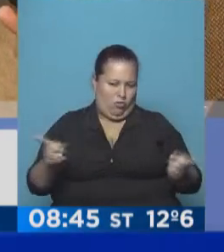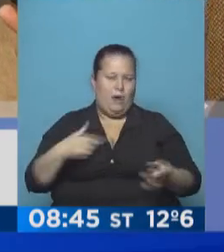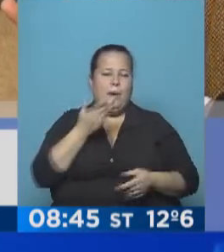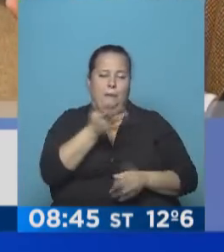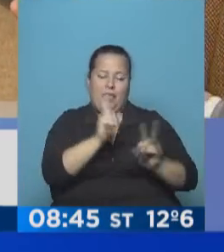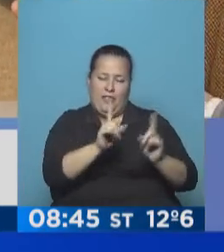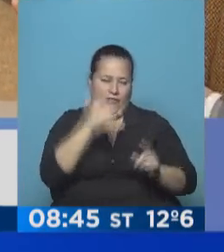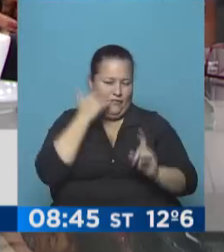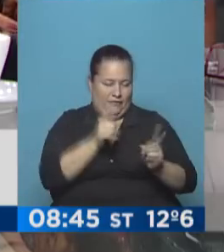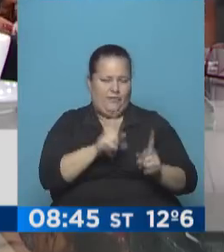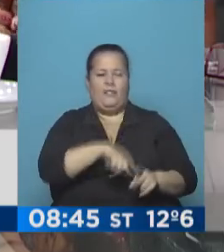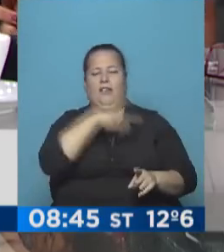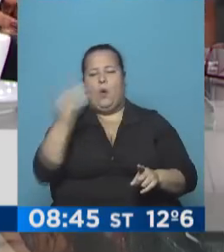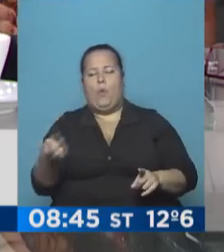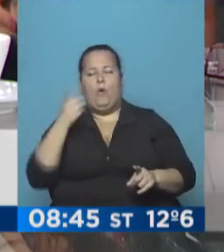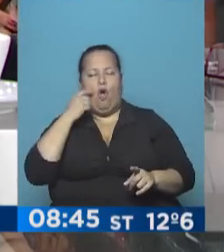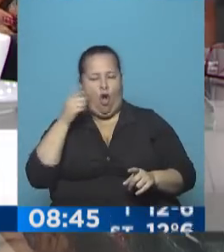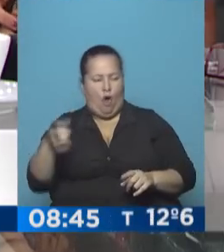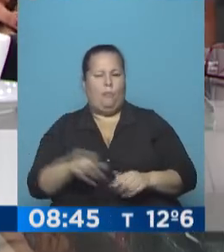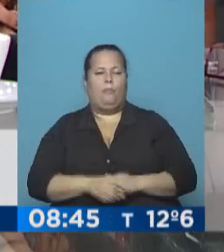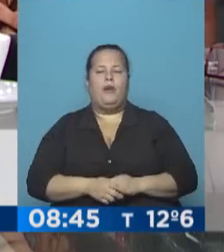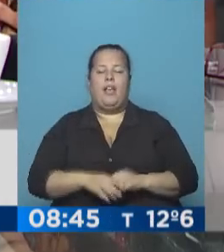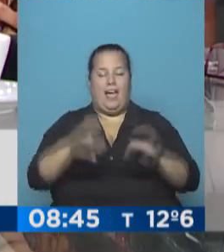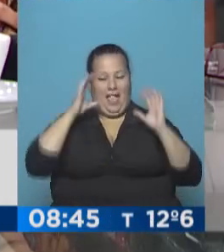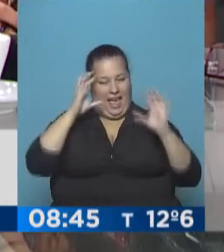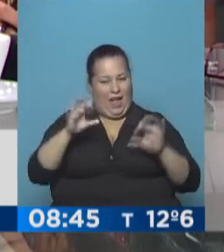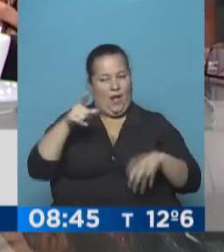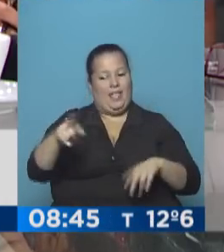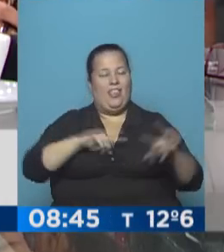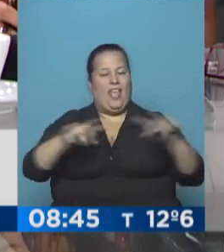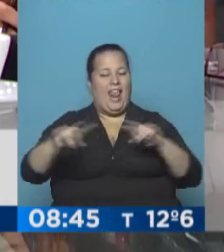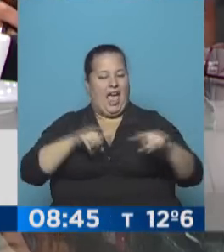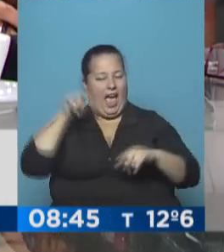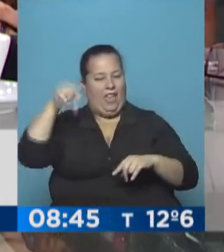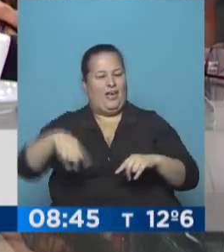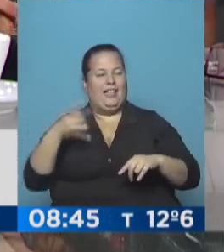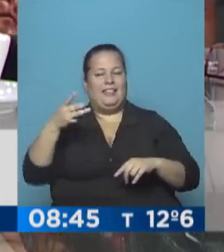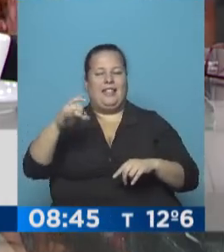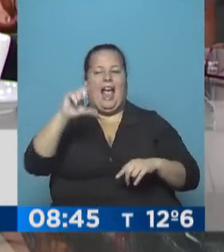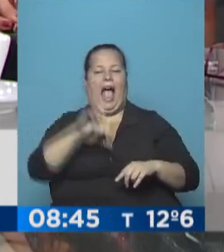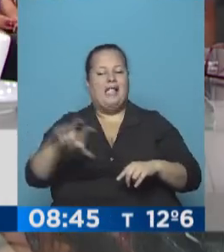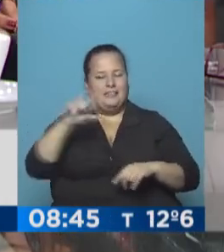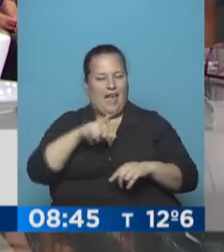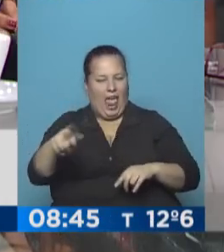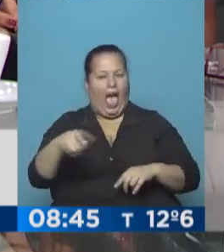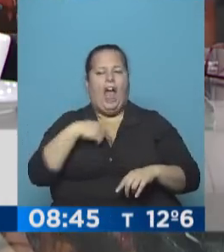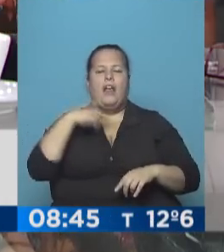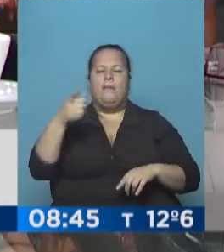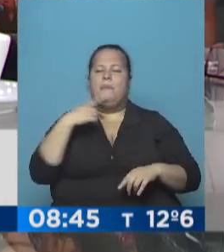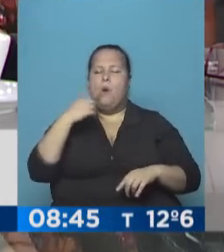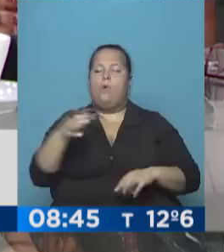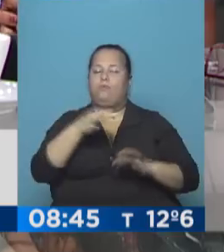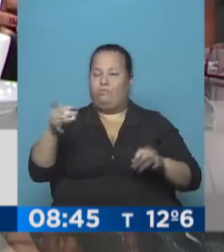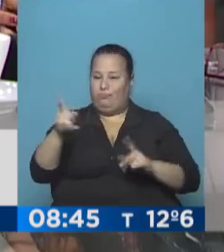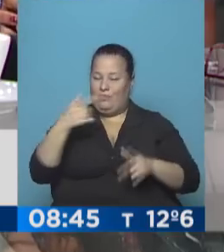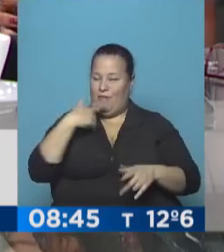pido que se mantenga en línea y quiero volver con Edgardo Reynoso, recordemos, uno de los delegados que está allí en la estación de Castelar. Edgardo, tal como